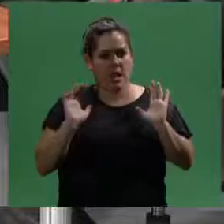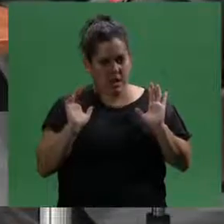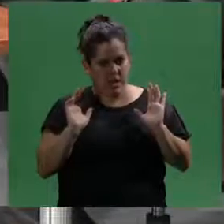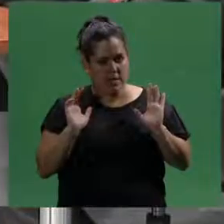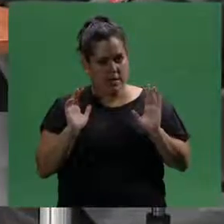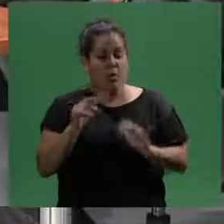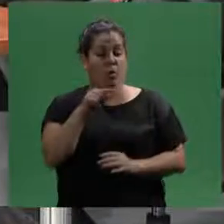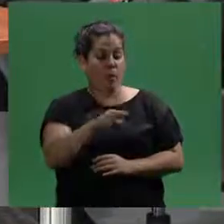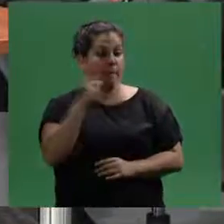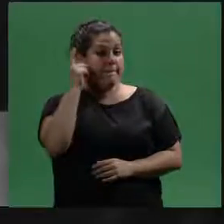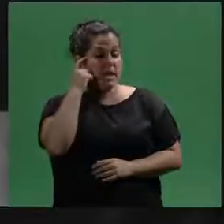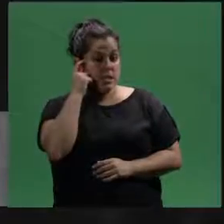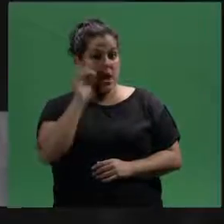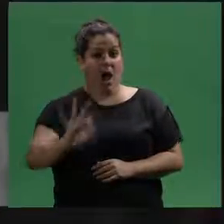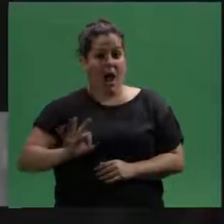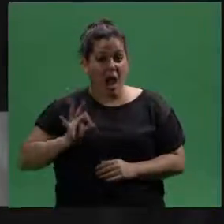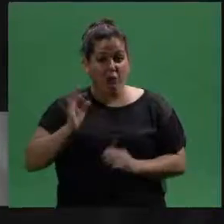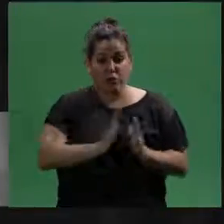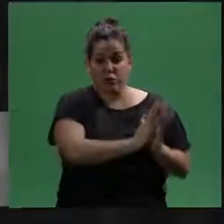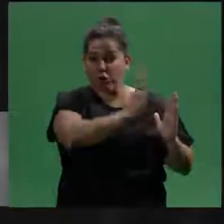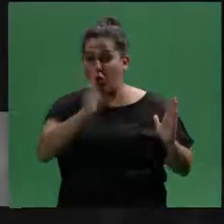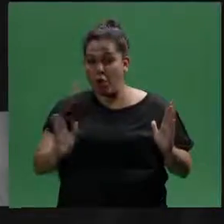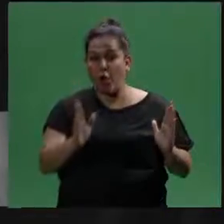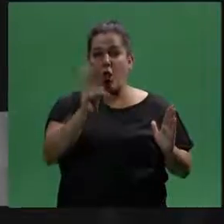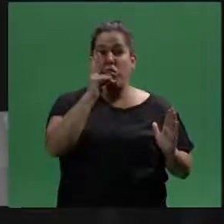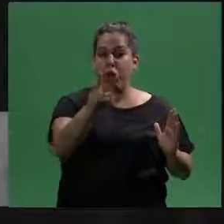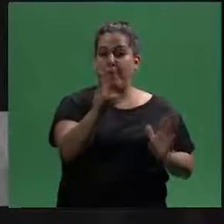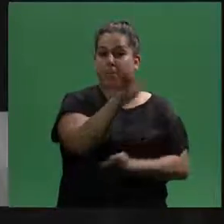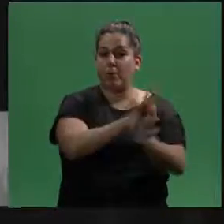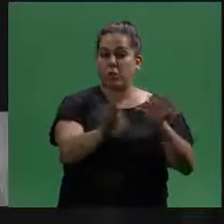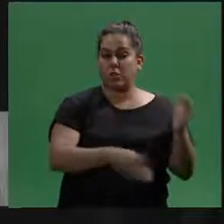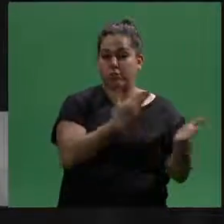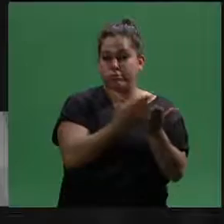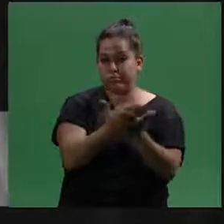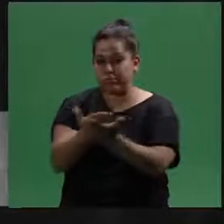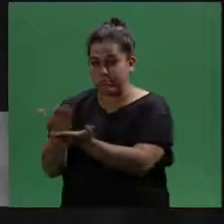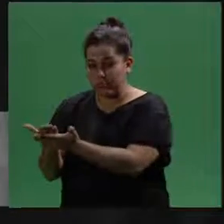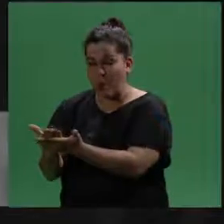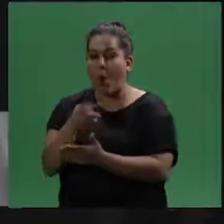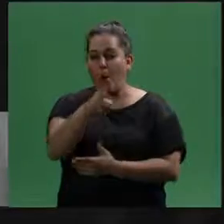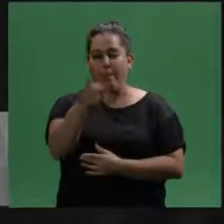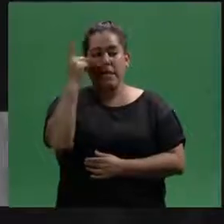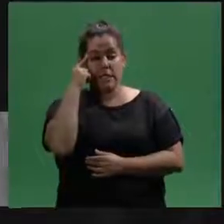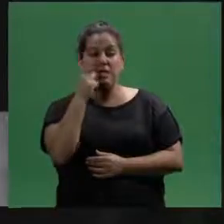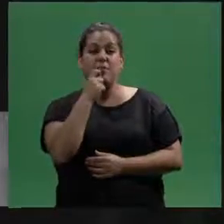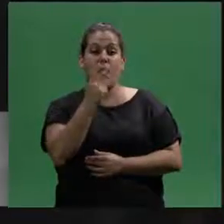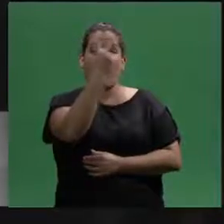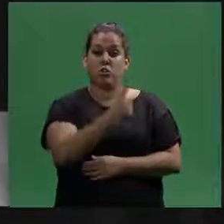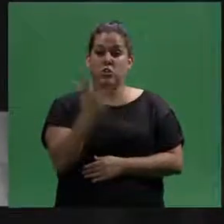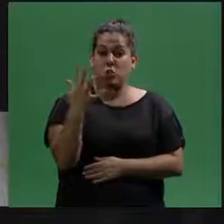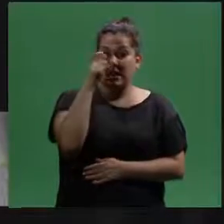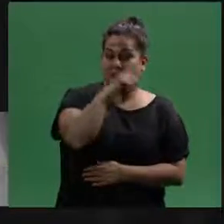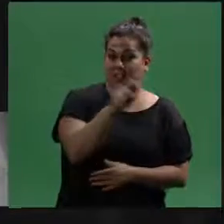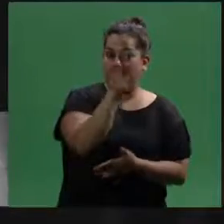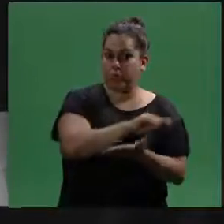porque vos pensás que por año ingresan promedio 2.000 proyectos. Vos imaginate que si los 257